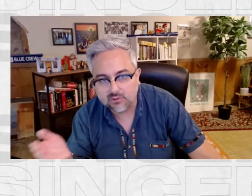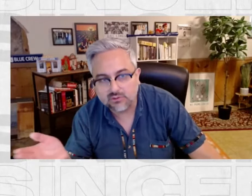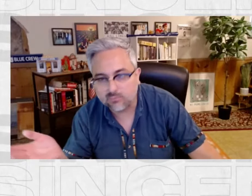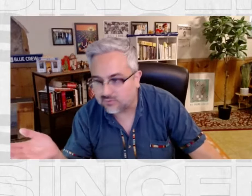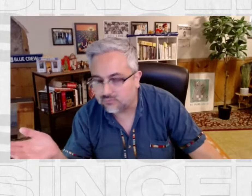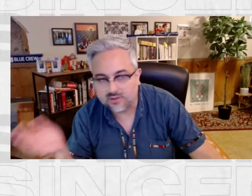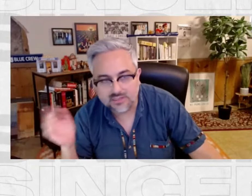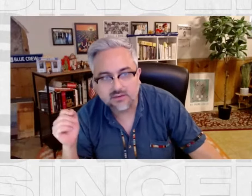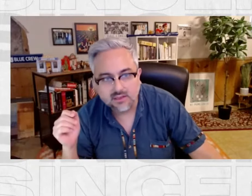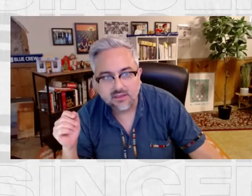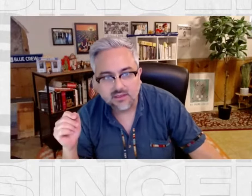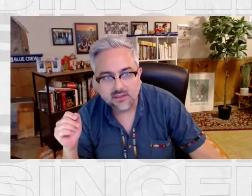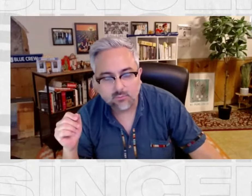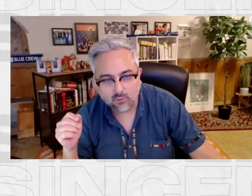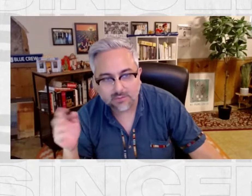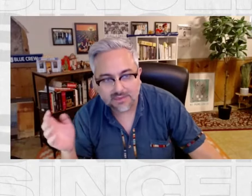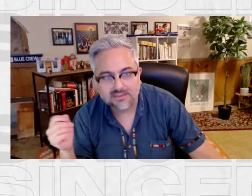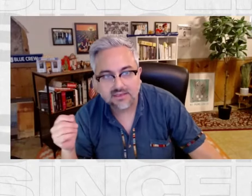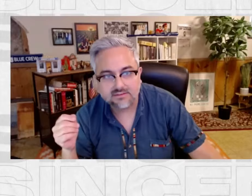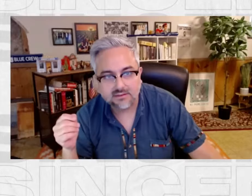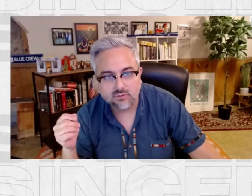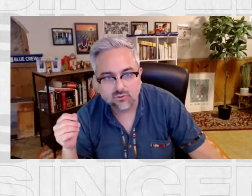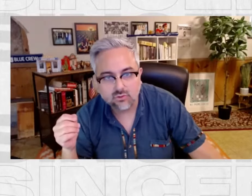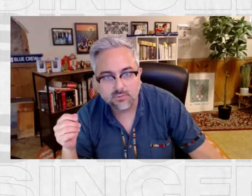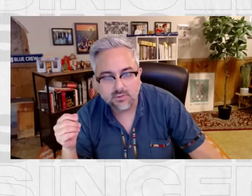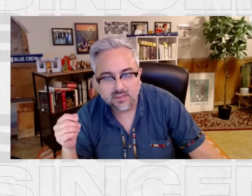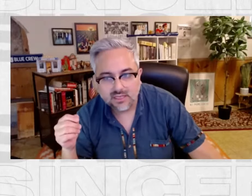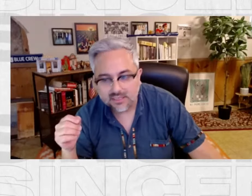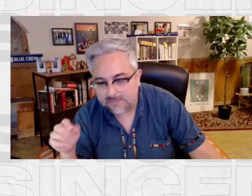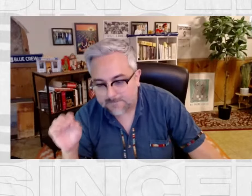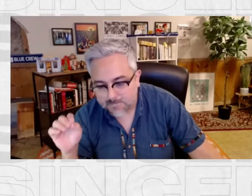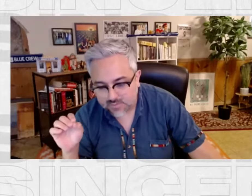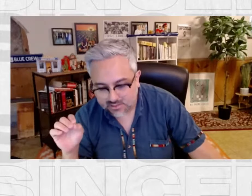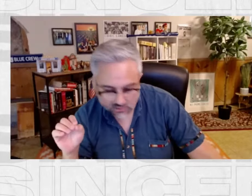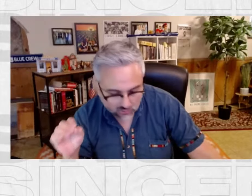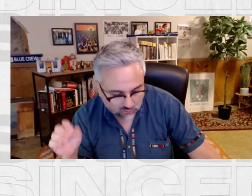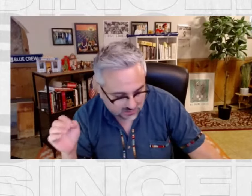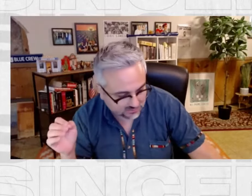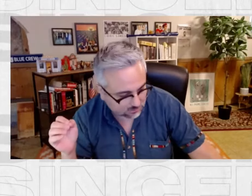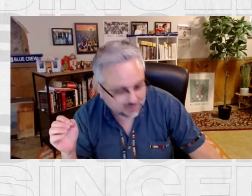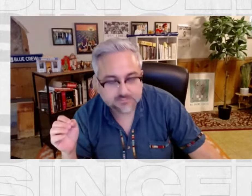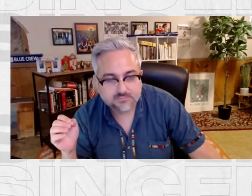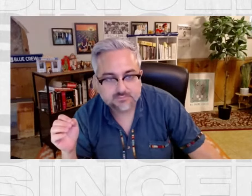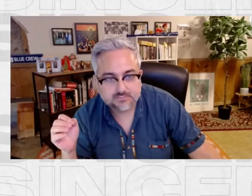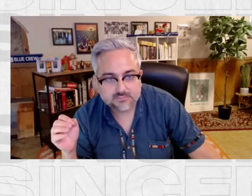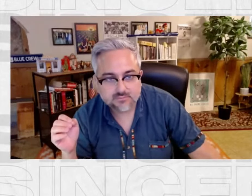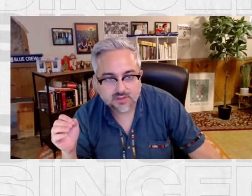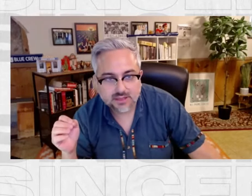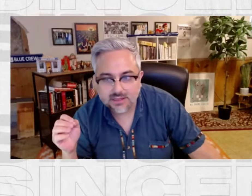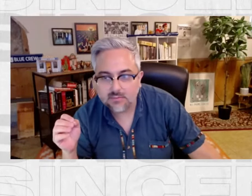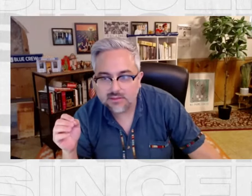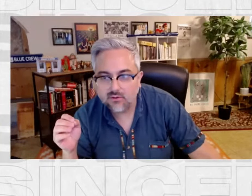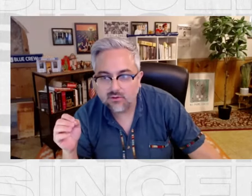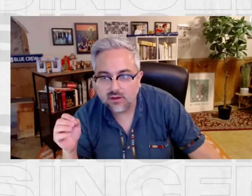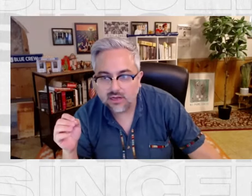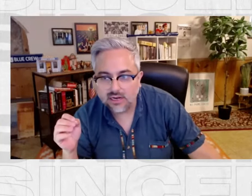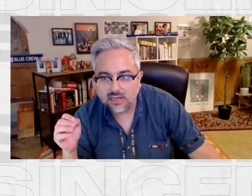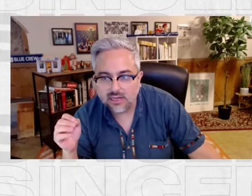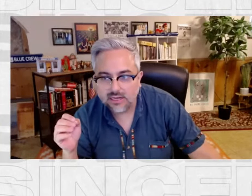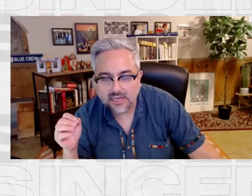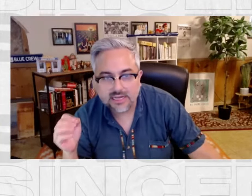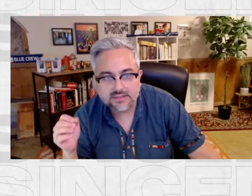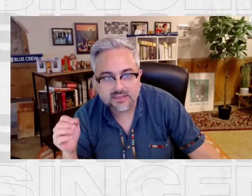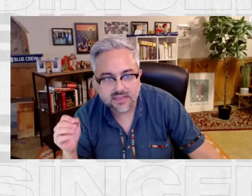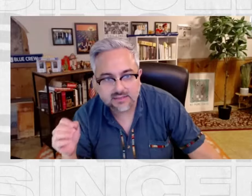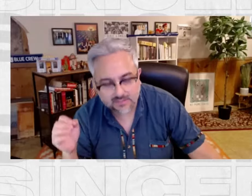Bueno, pues ellos después se enfrentan problemáticas en YouTube, y quiero que usted sepa que debido a